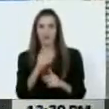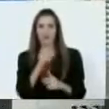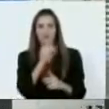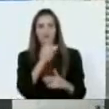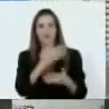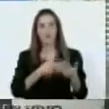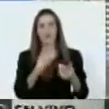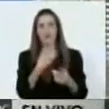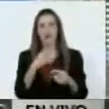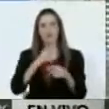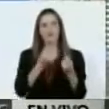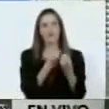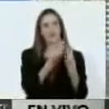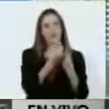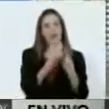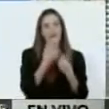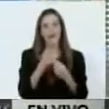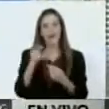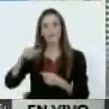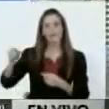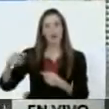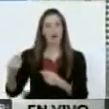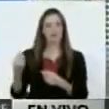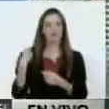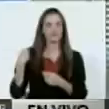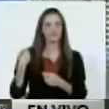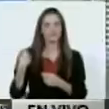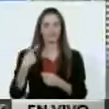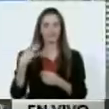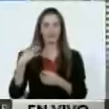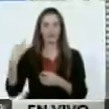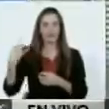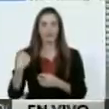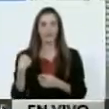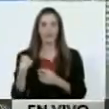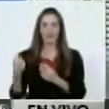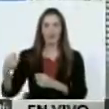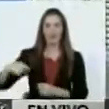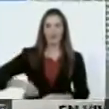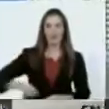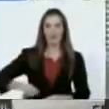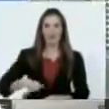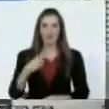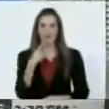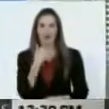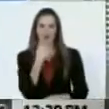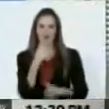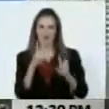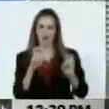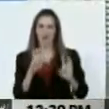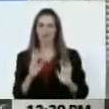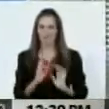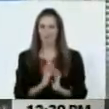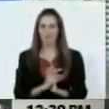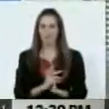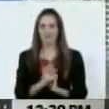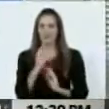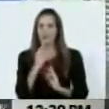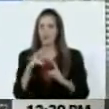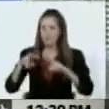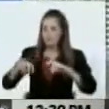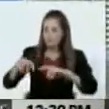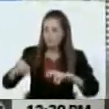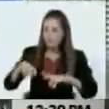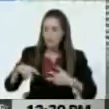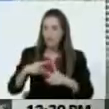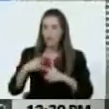novedad. Mira, estos compañeros me están... tentando. Sí, me están hablando de una cosa rara. Y se armó la investigación,